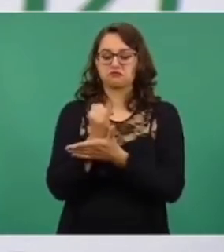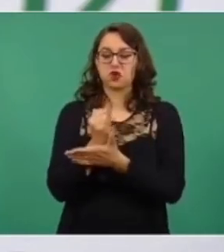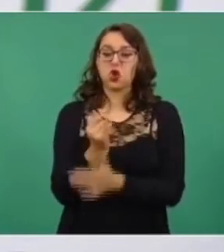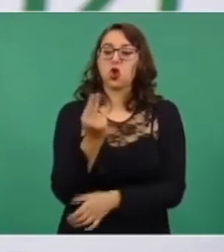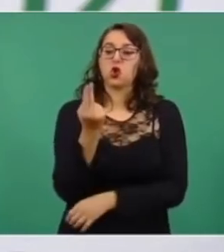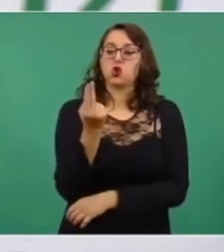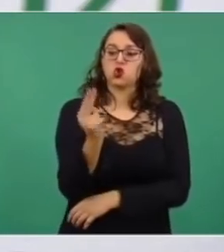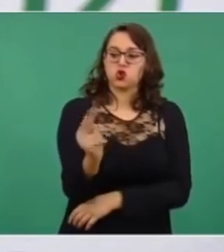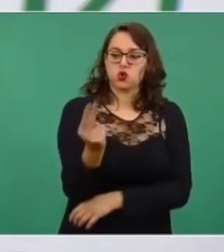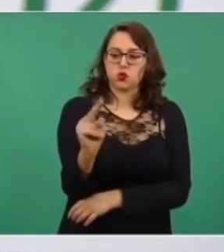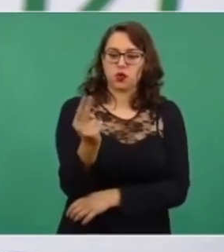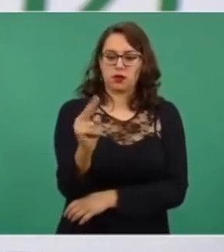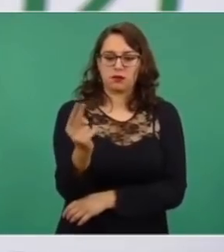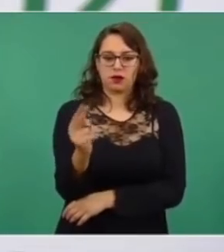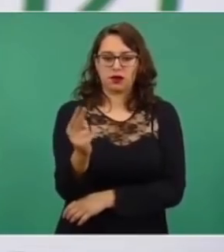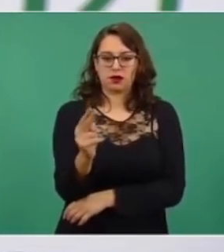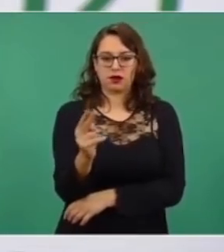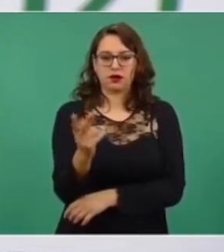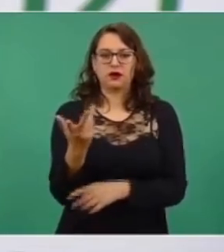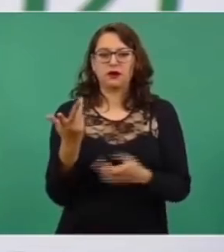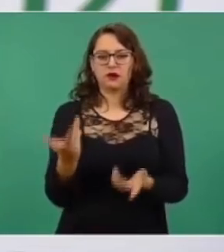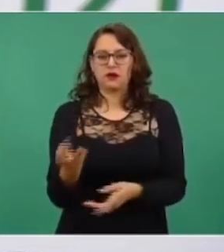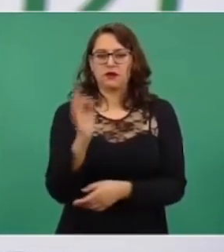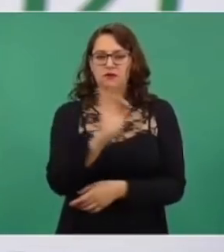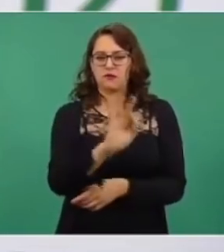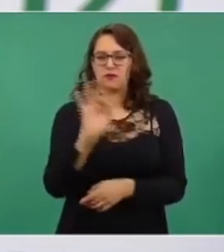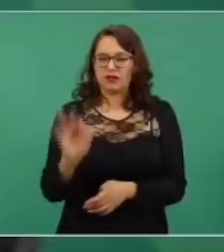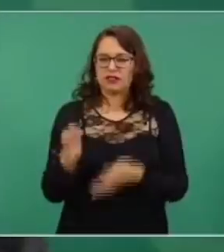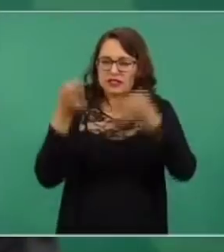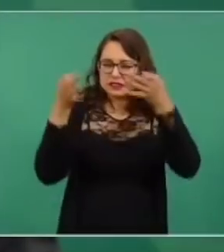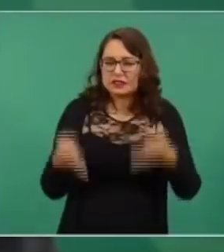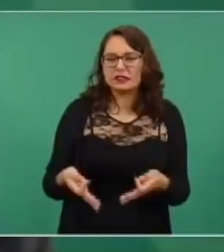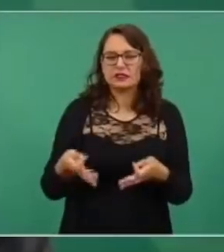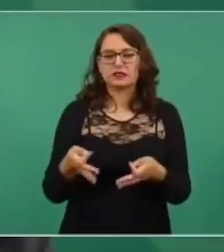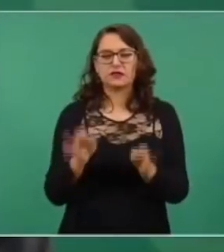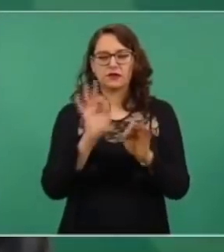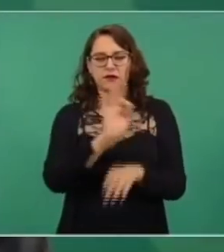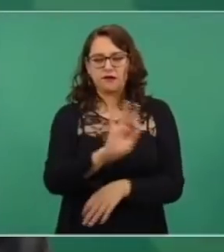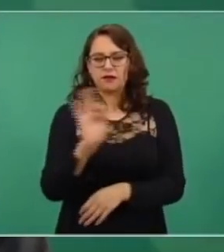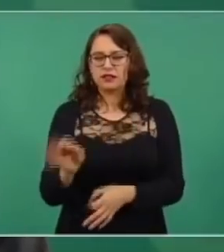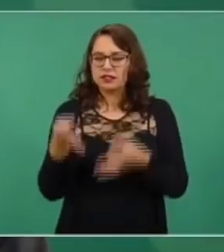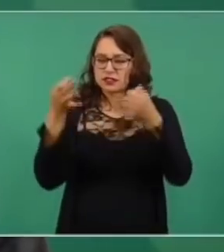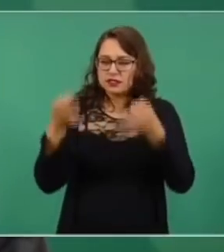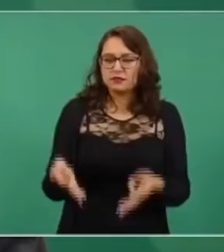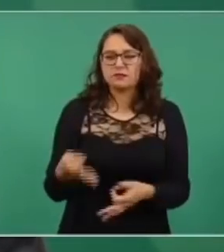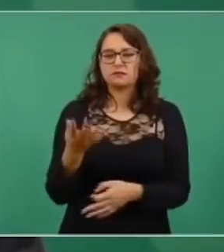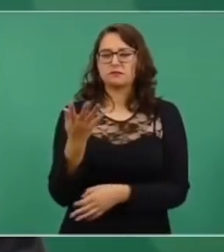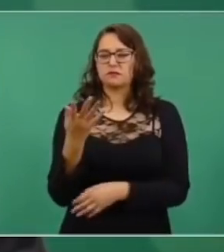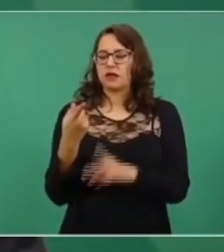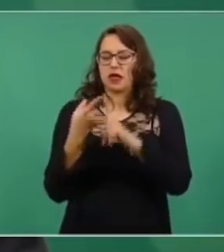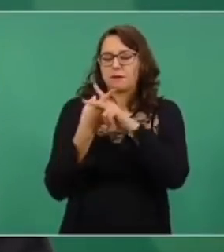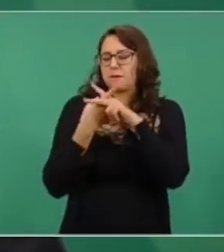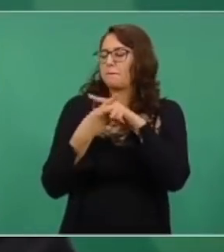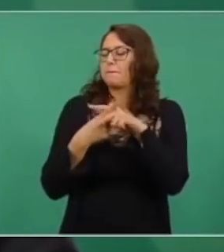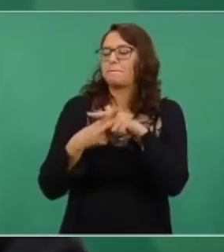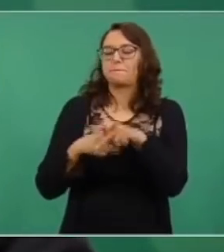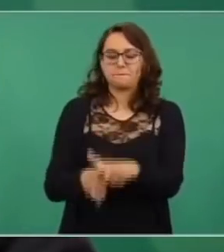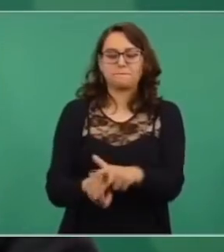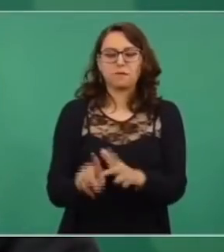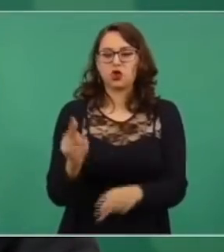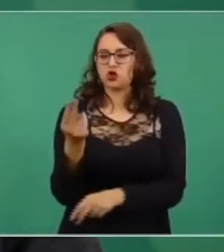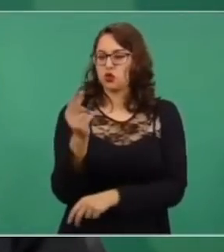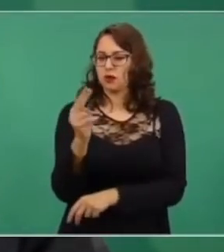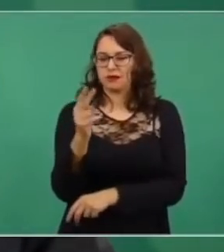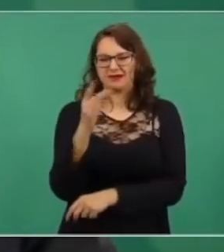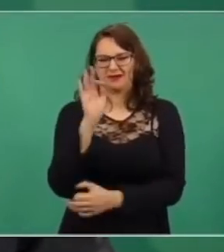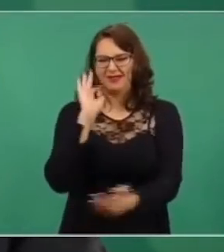de noviembre ellos van a determinar la fecha exacta, la daremos a conocer en cuanto la conozcamos, pero es iniciando noviembre, ya muy